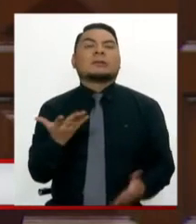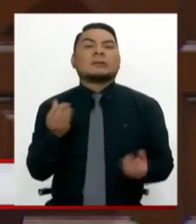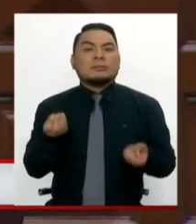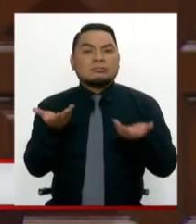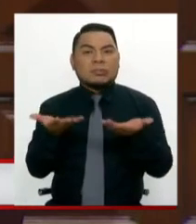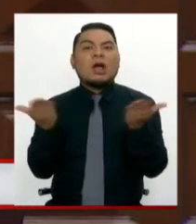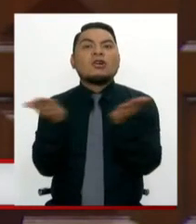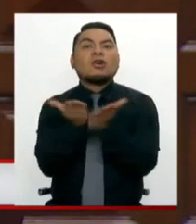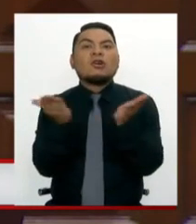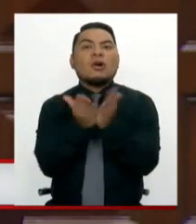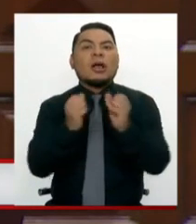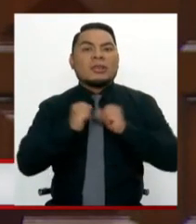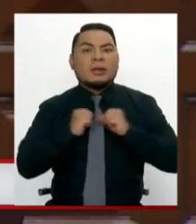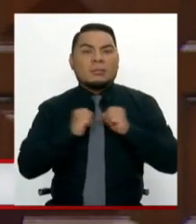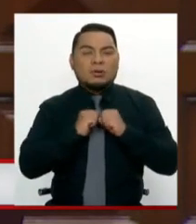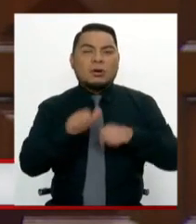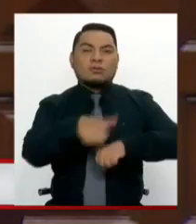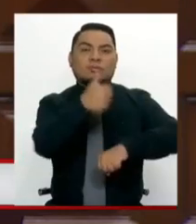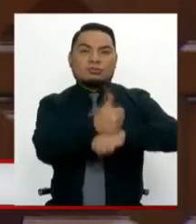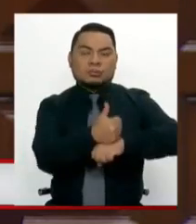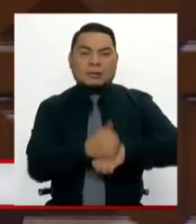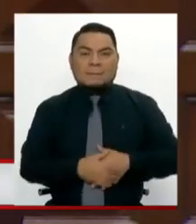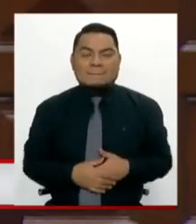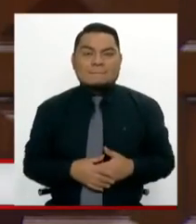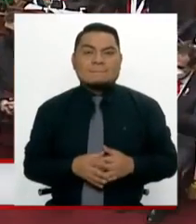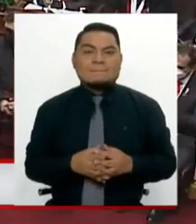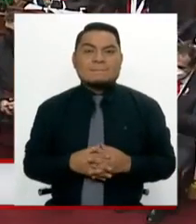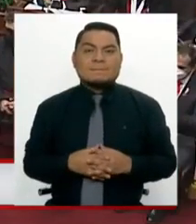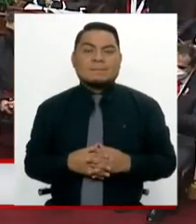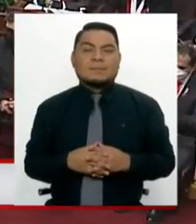las escuelas deportivas.